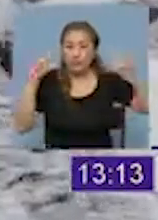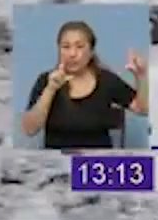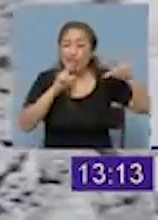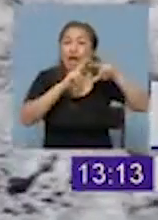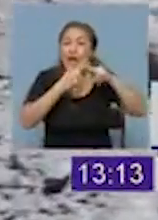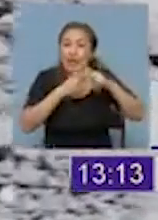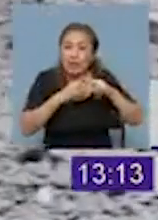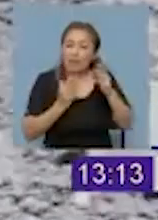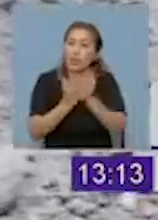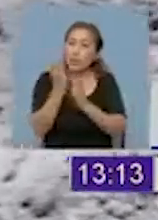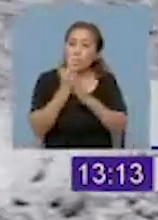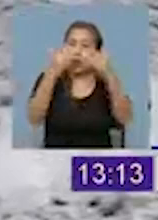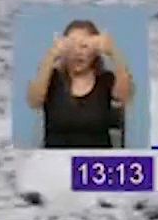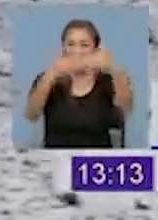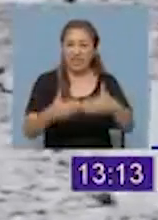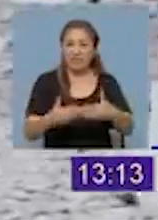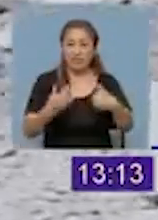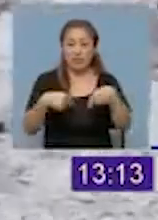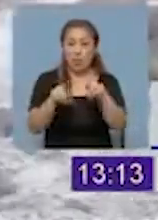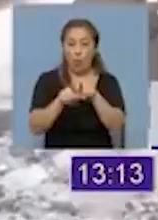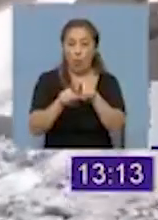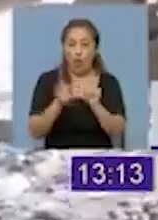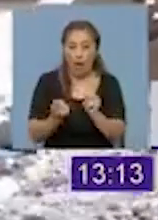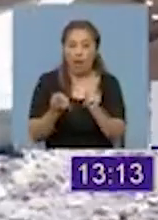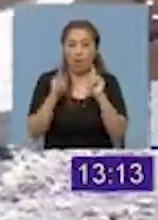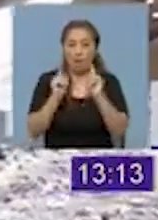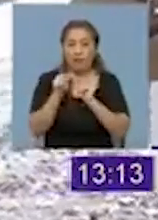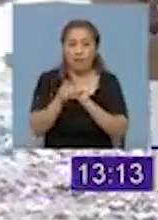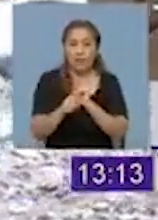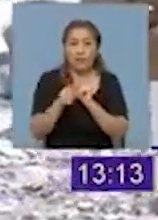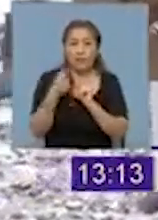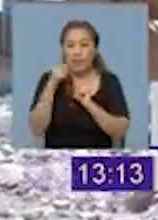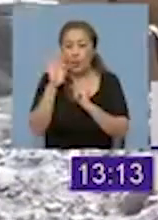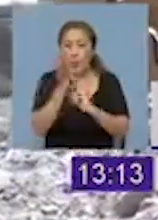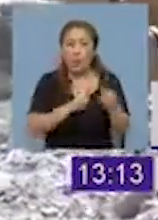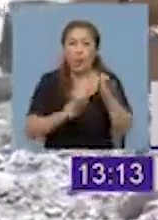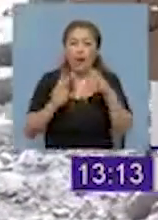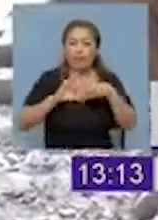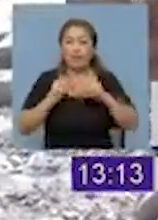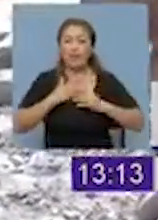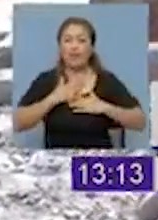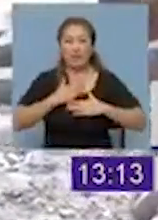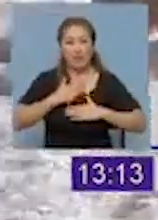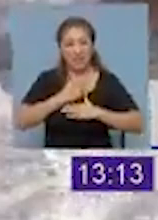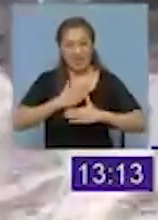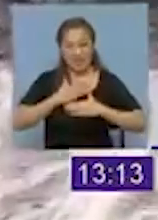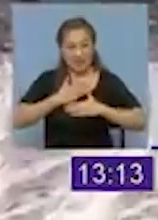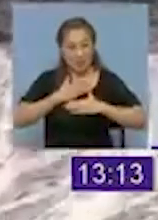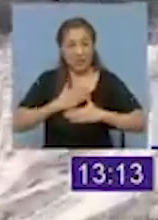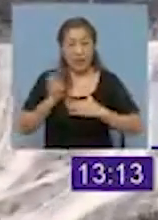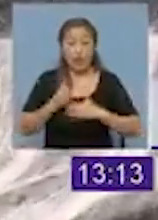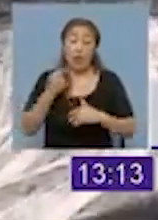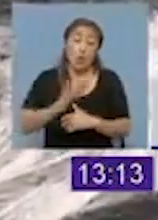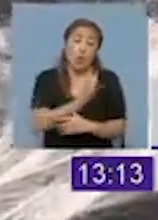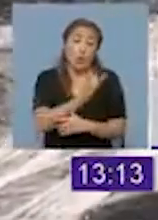sólo de mantener la fachada sino también de darle la comodidad o el confort que tenían o en caso de que los propietarios